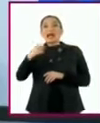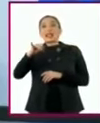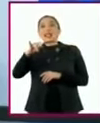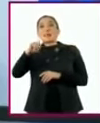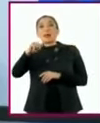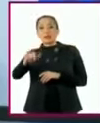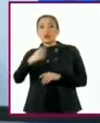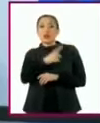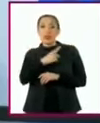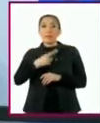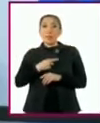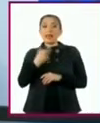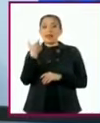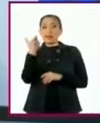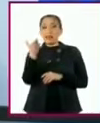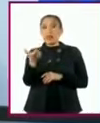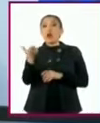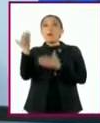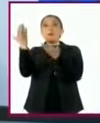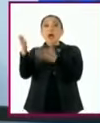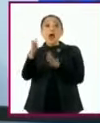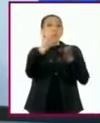banco emisor de sus tarjetas de crédito.